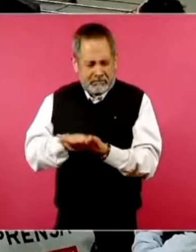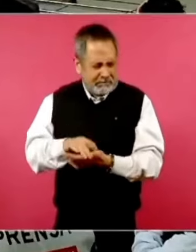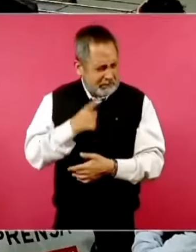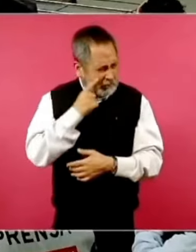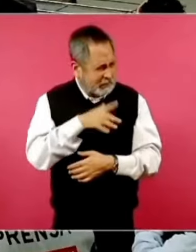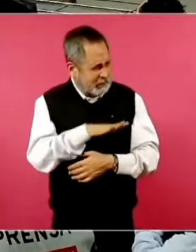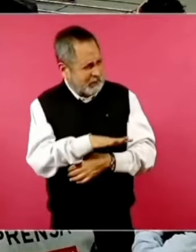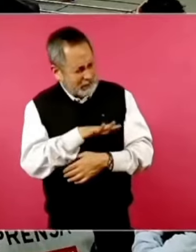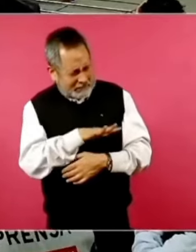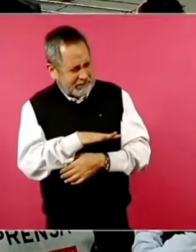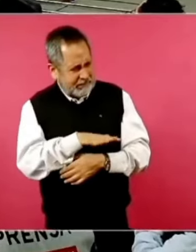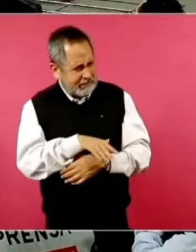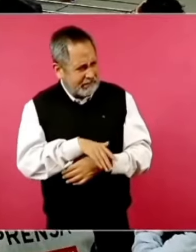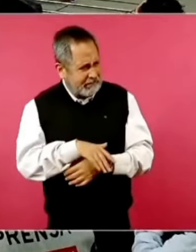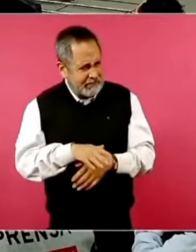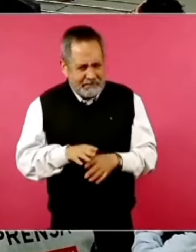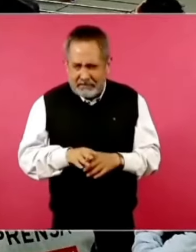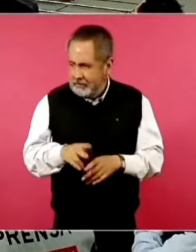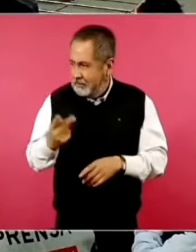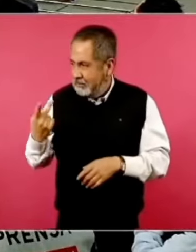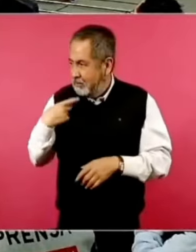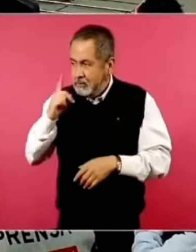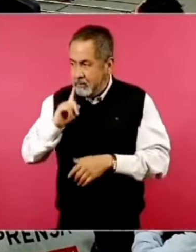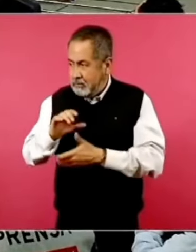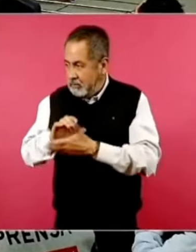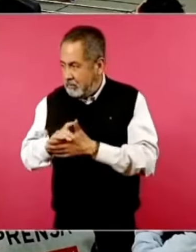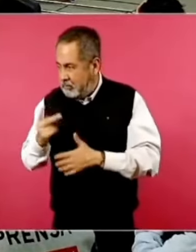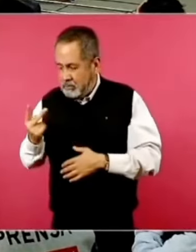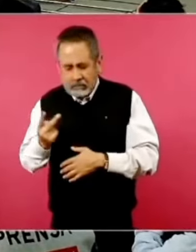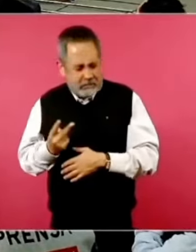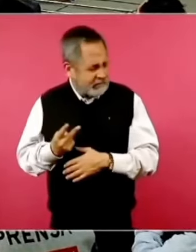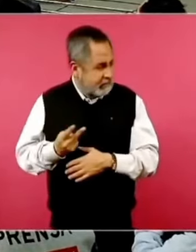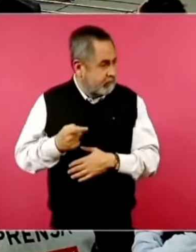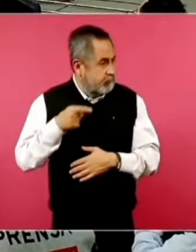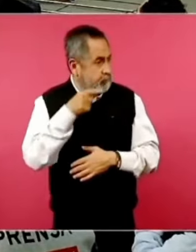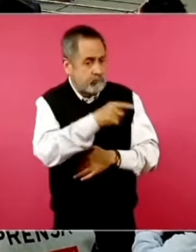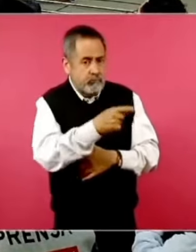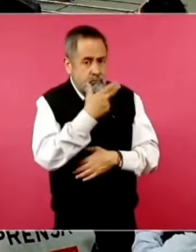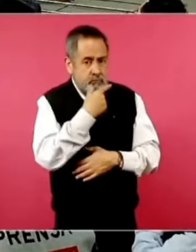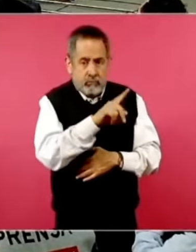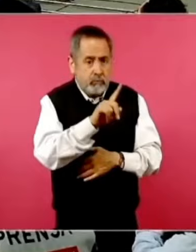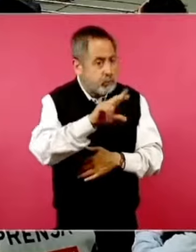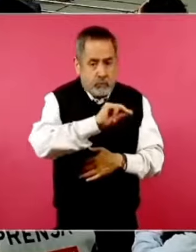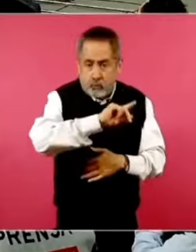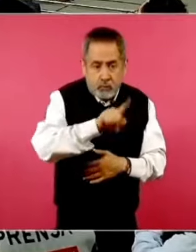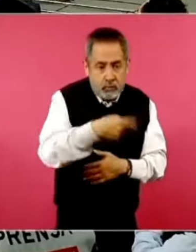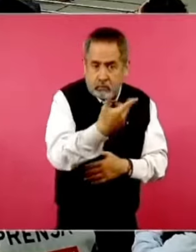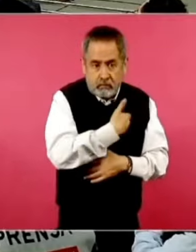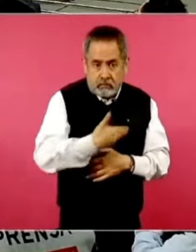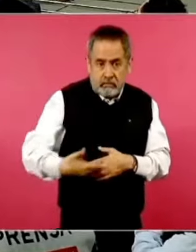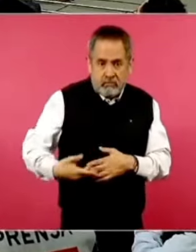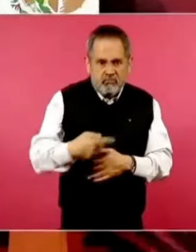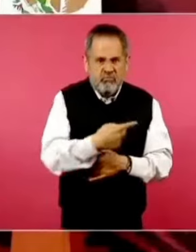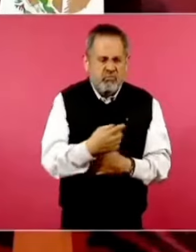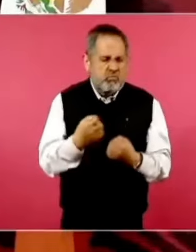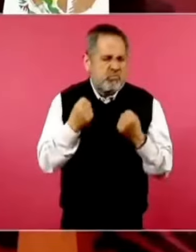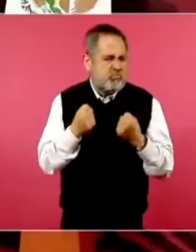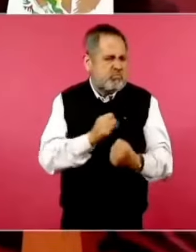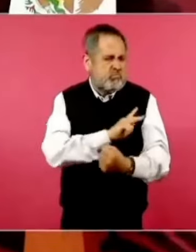a él y a su esposa el poder de García Luna.